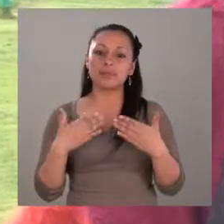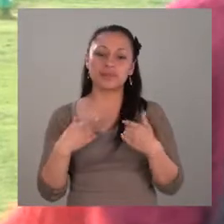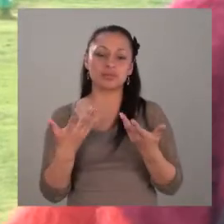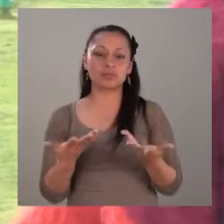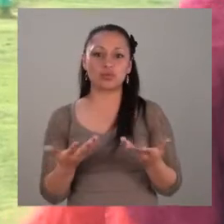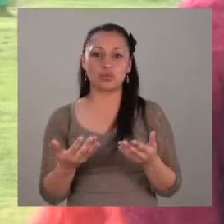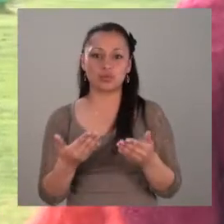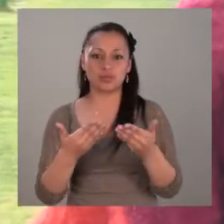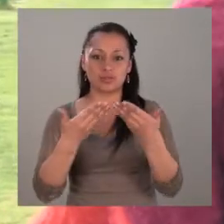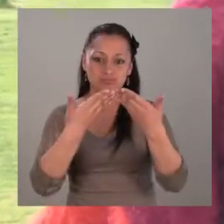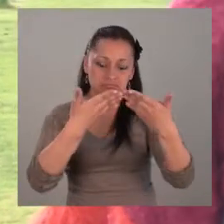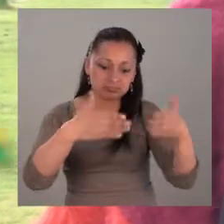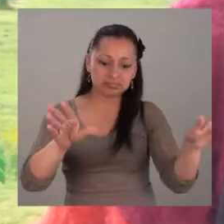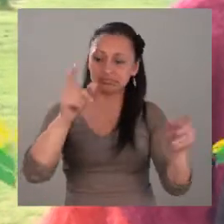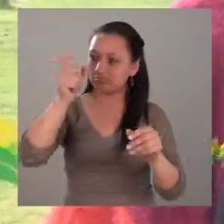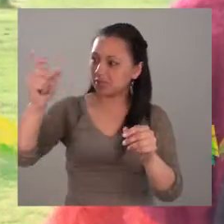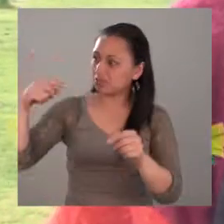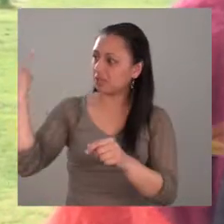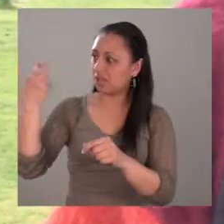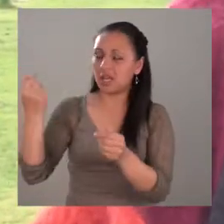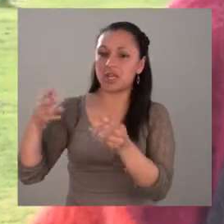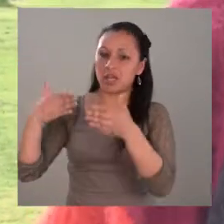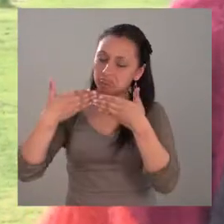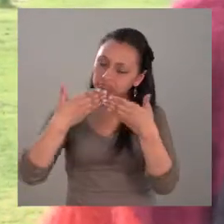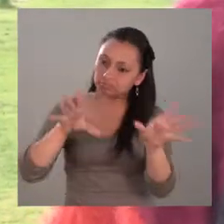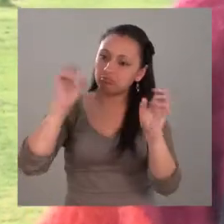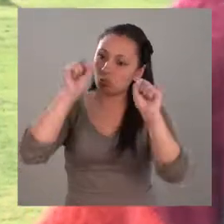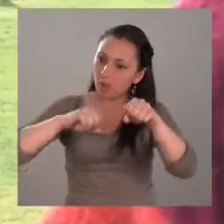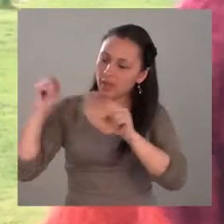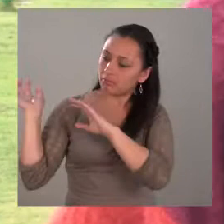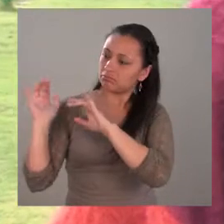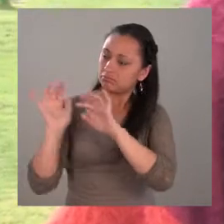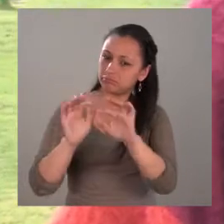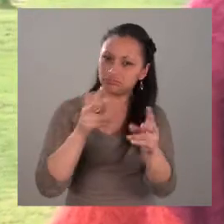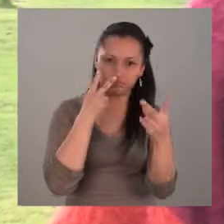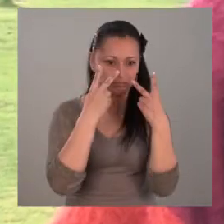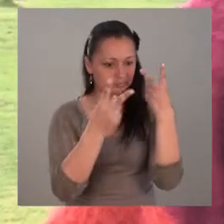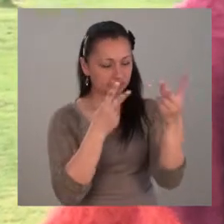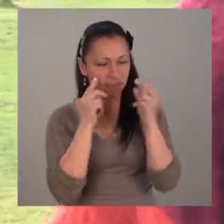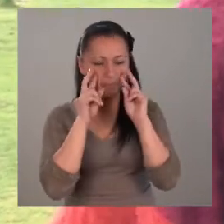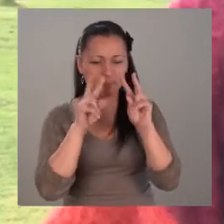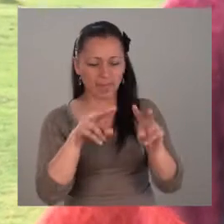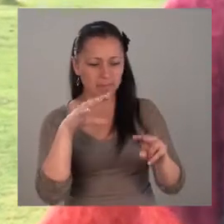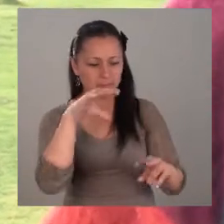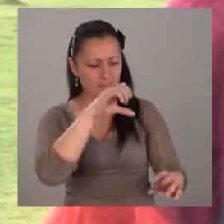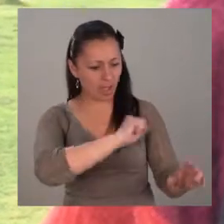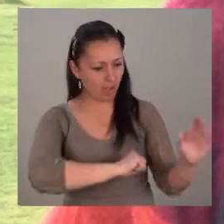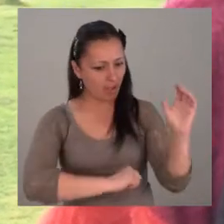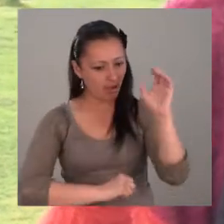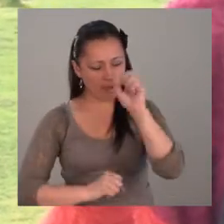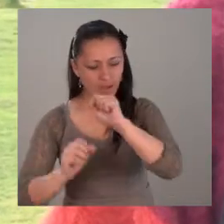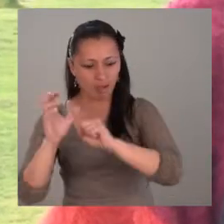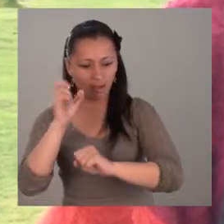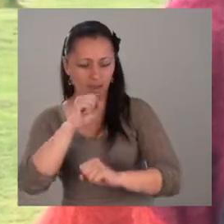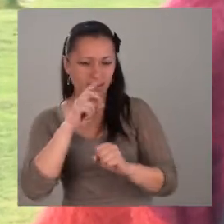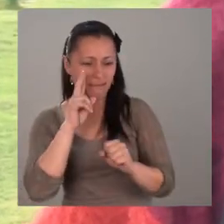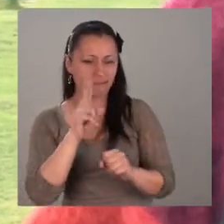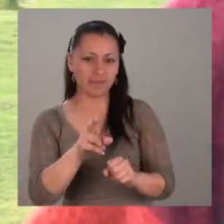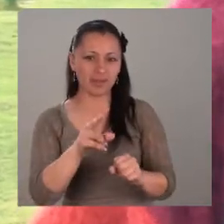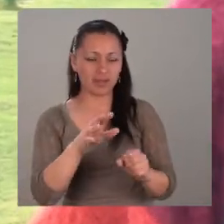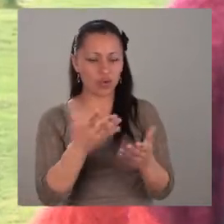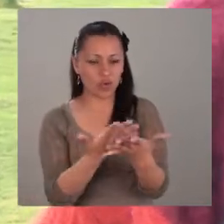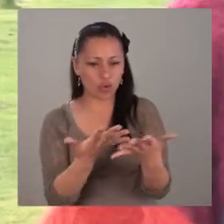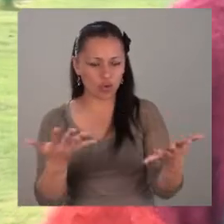muy abierto por el público general, y así la gente descubre